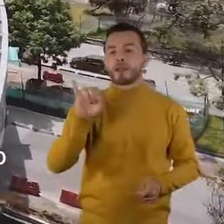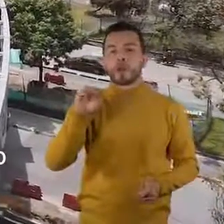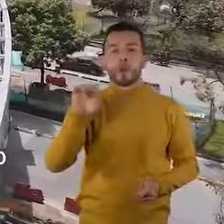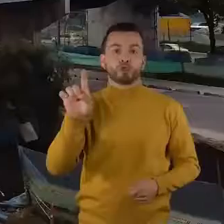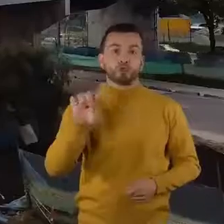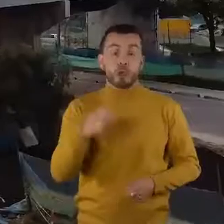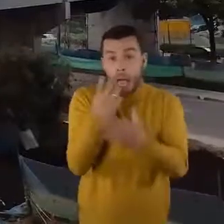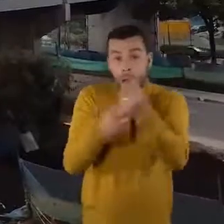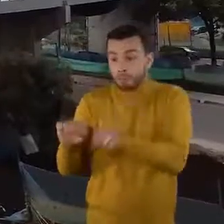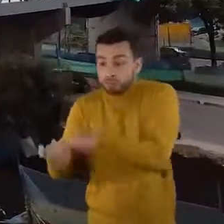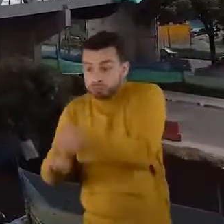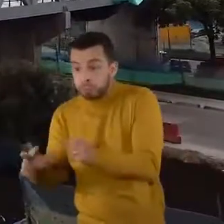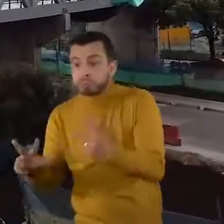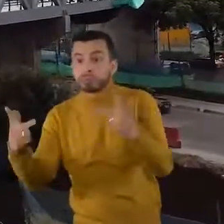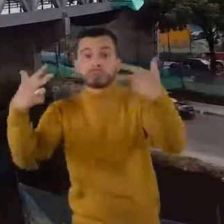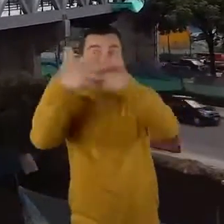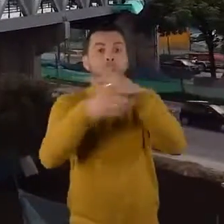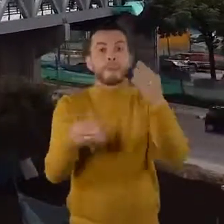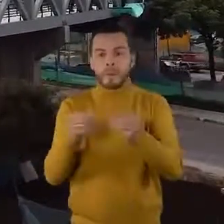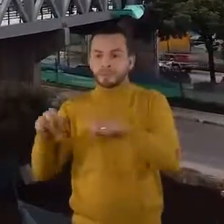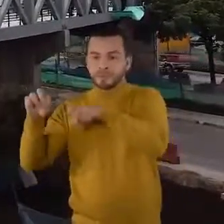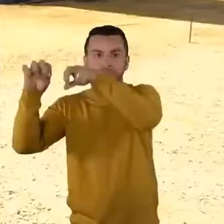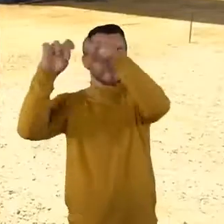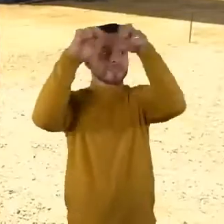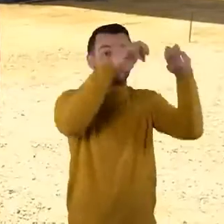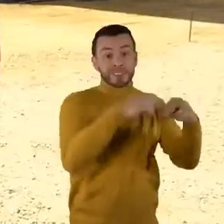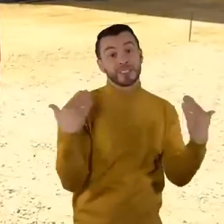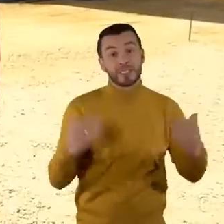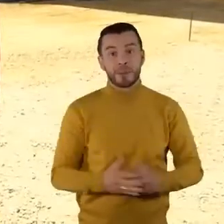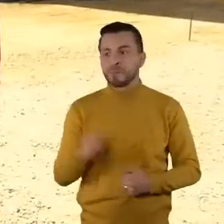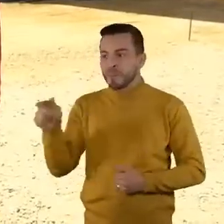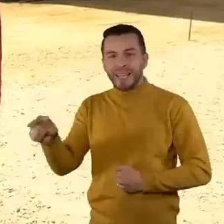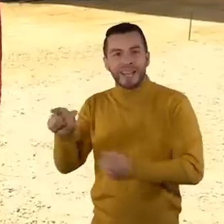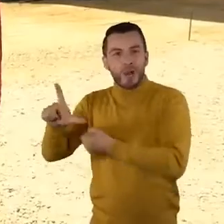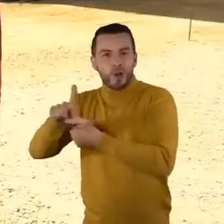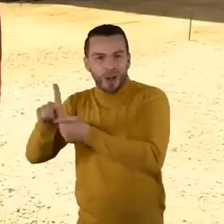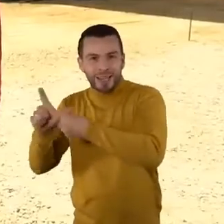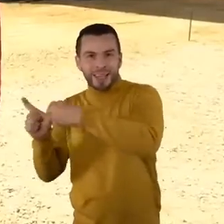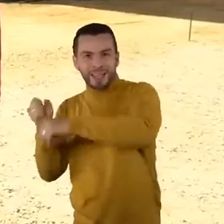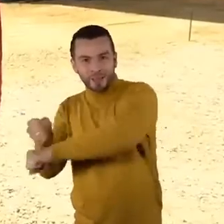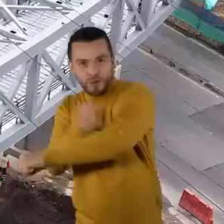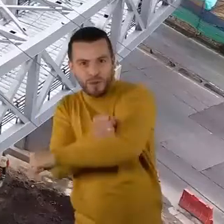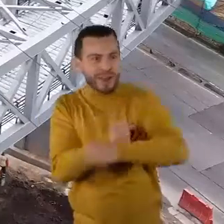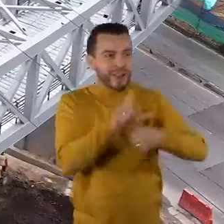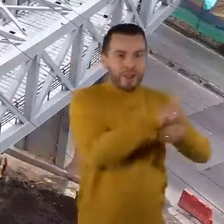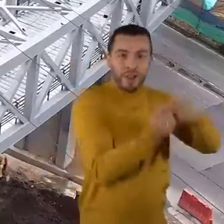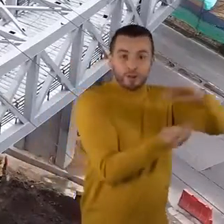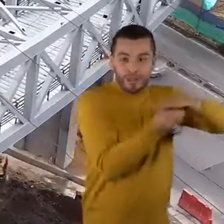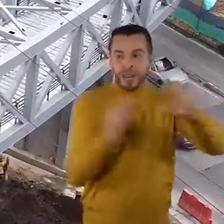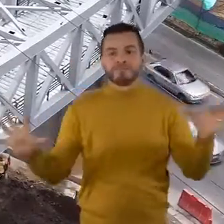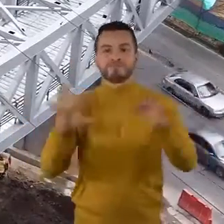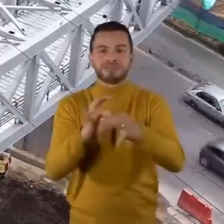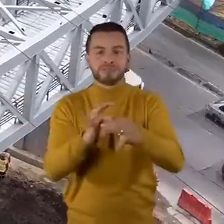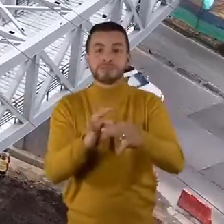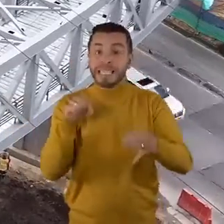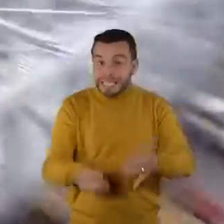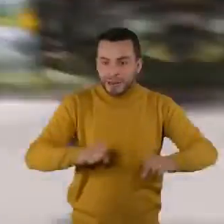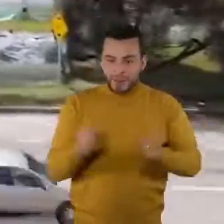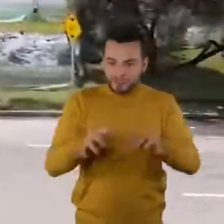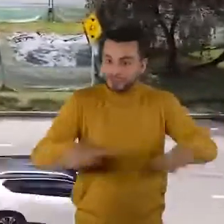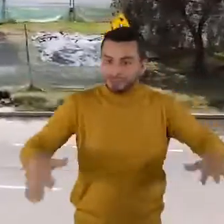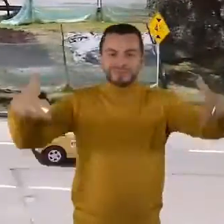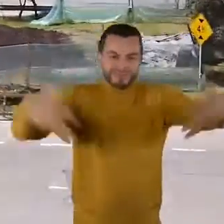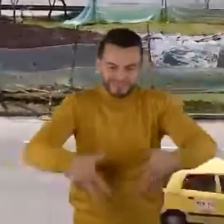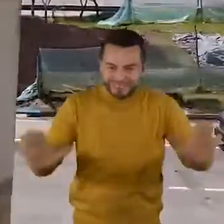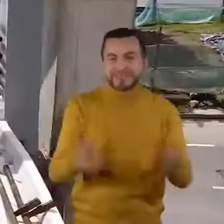beneficiará a 148 mil 118 personas de las localidades de suba y usaquén en el mes de julio se espera entre